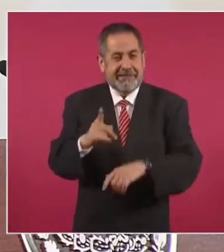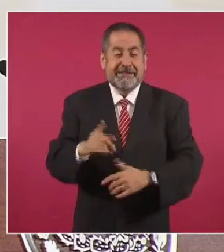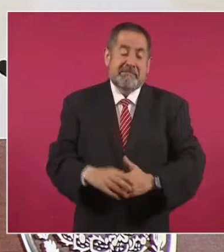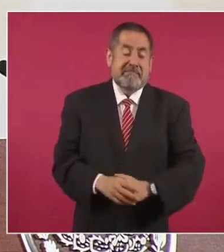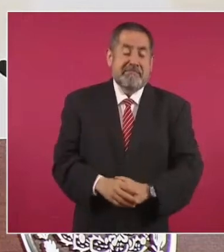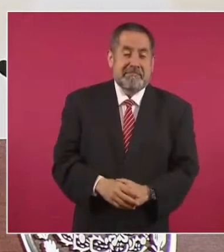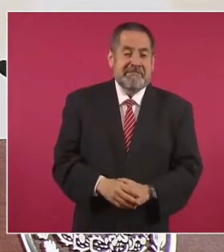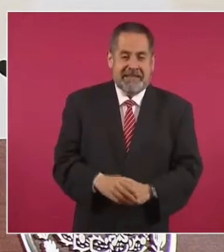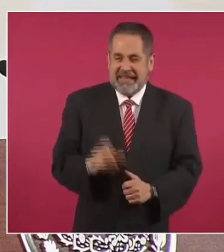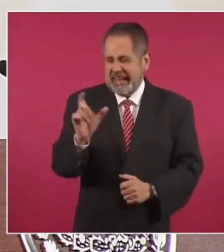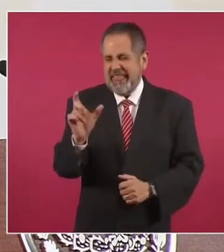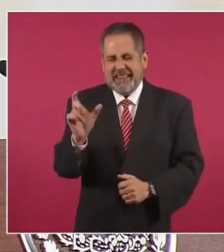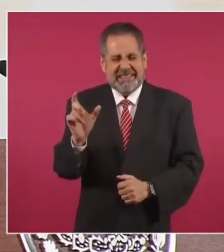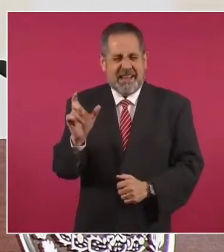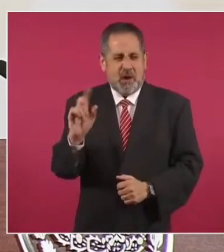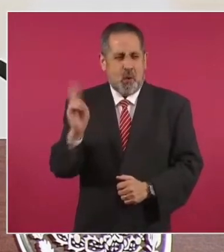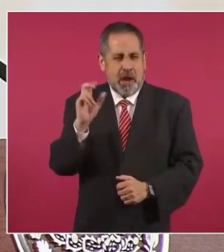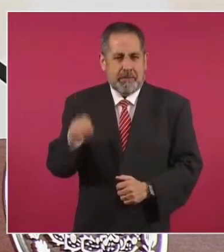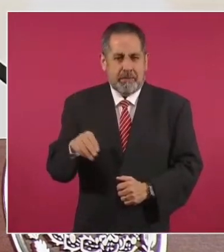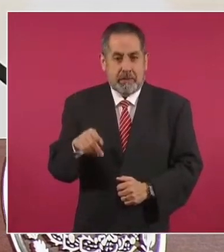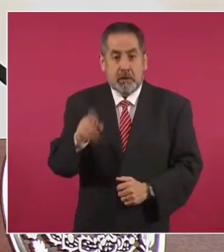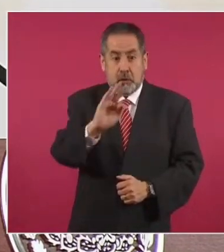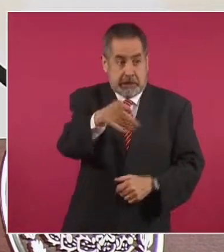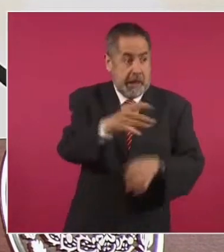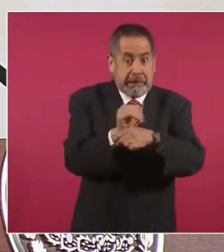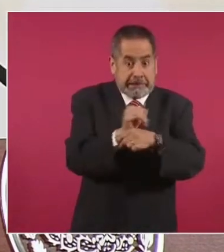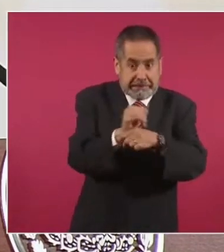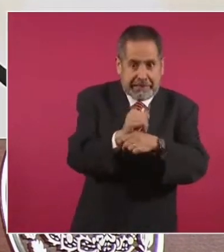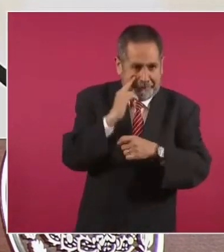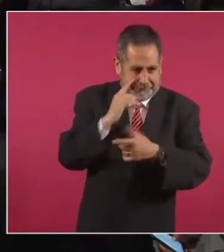737024-6-5 para los que andan investigando.